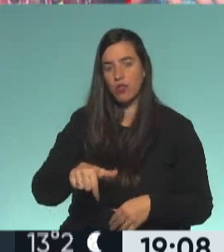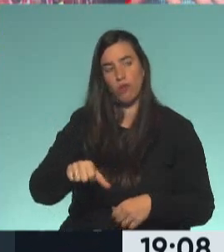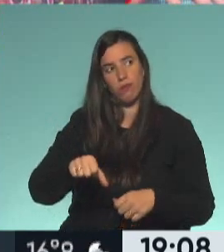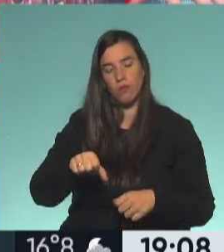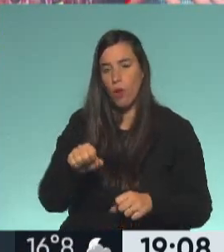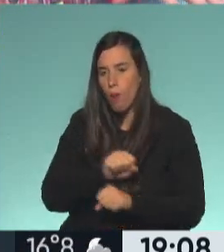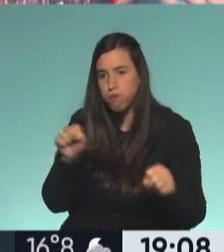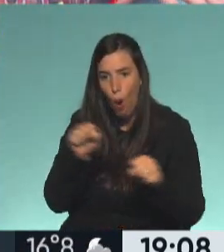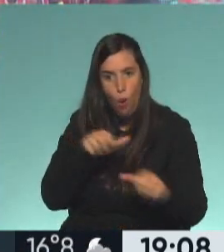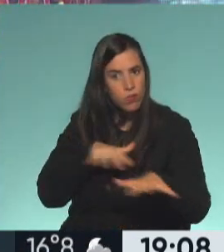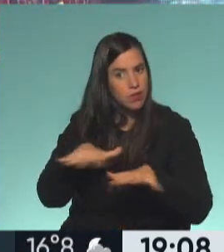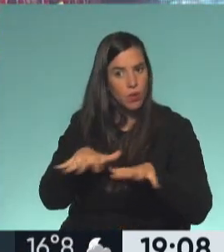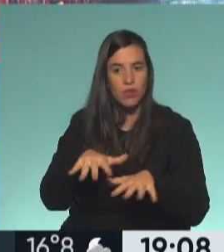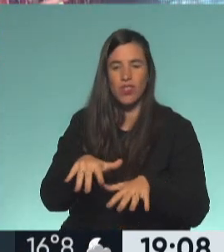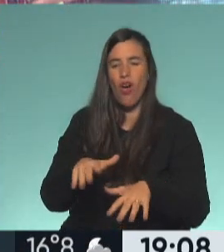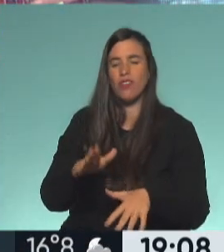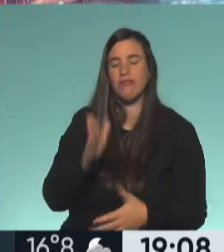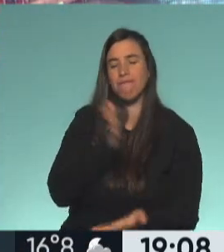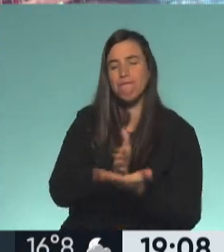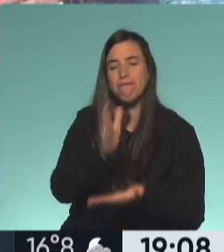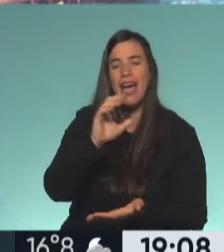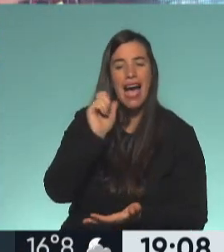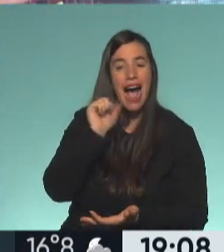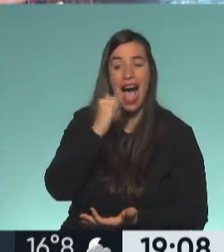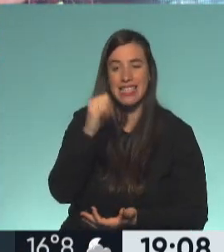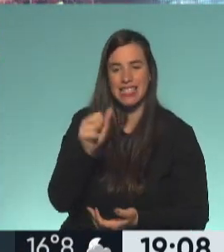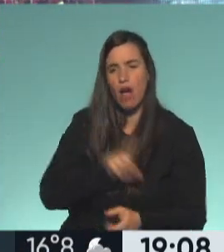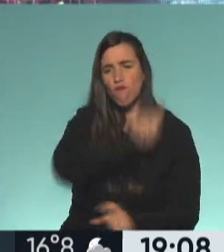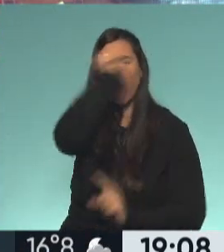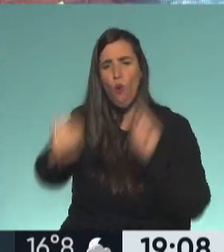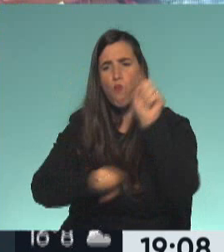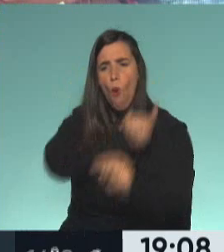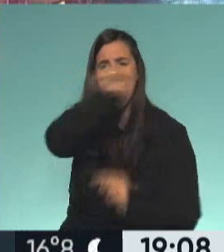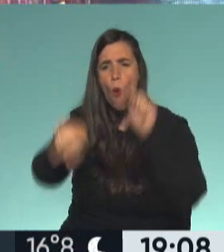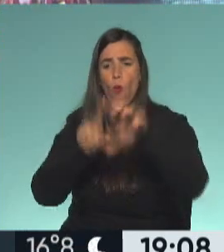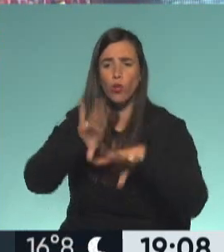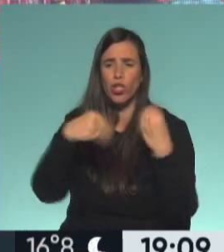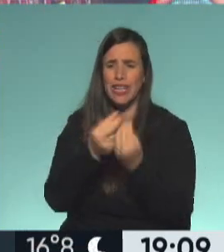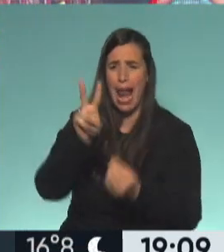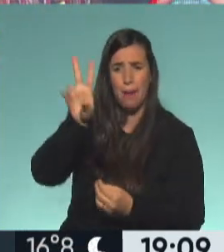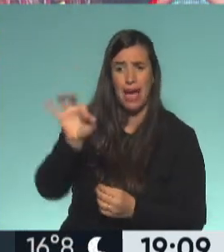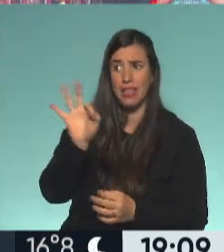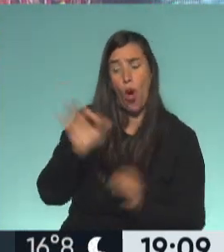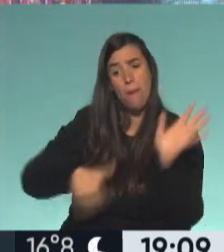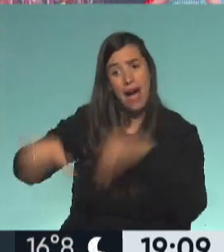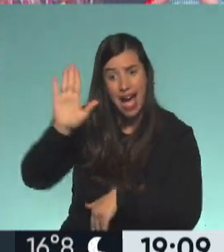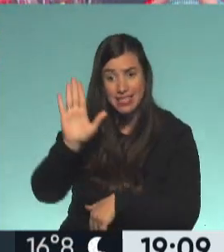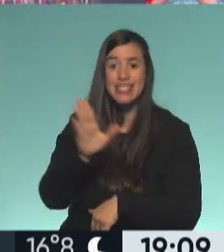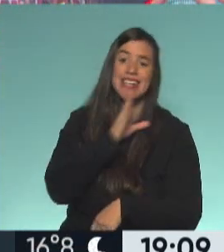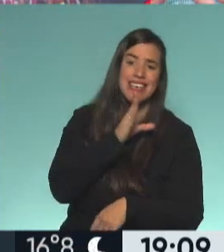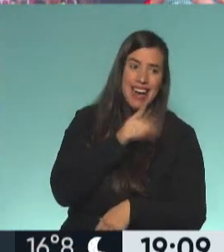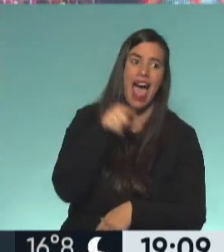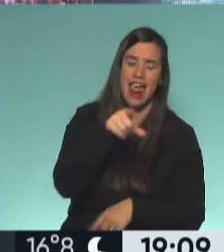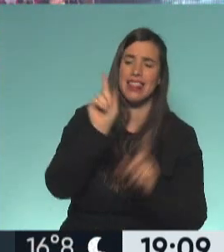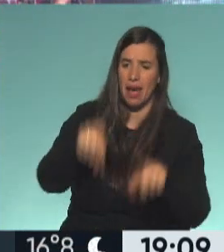la Franja de Gaza ya lanzaron más de 20 misiles, desde Israel atacaron. De hecho, ya se reporta un herido de gravedad,